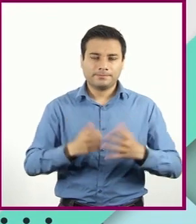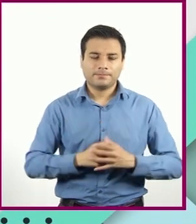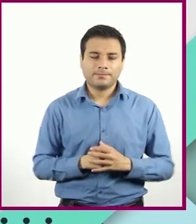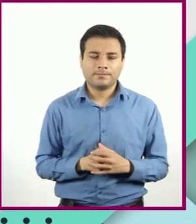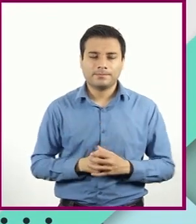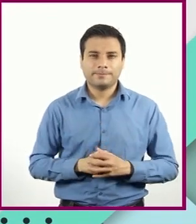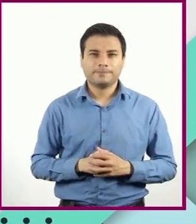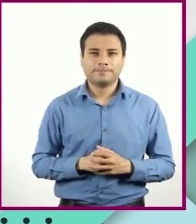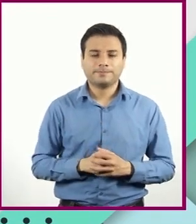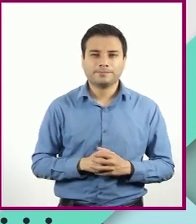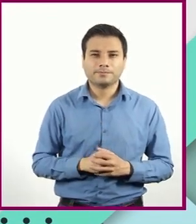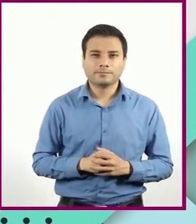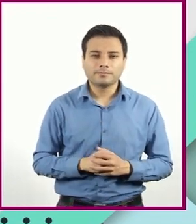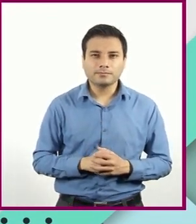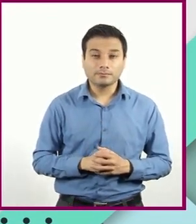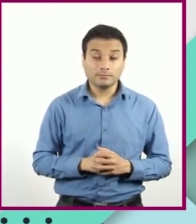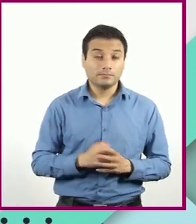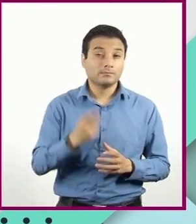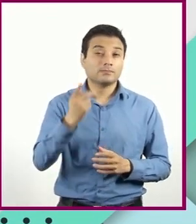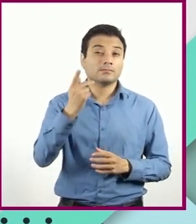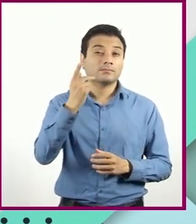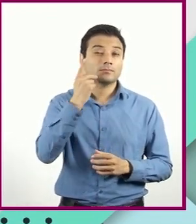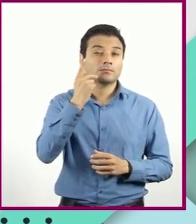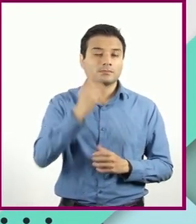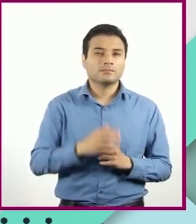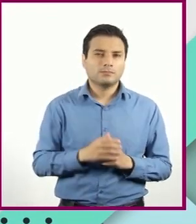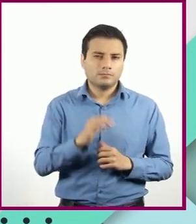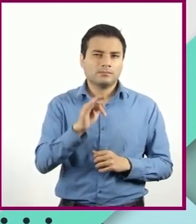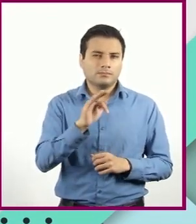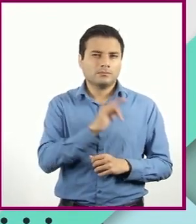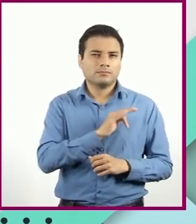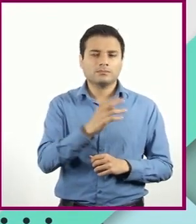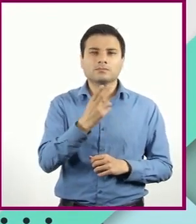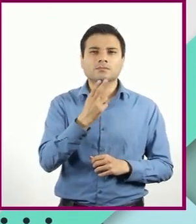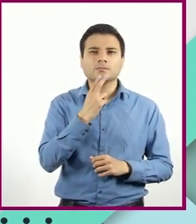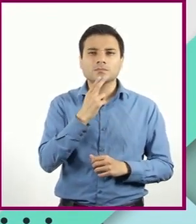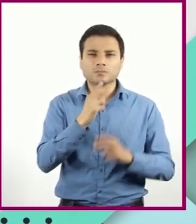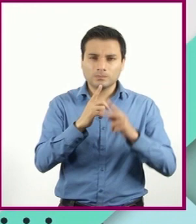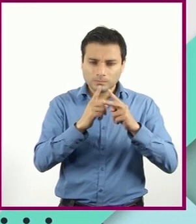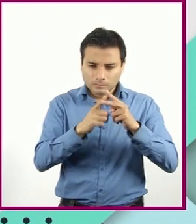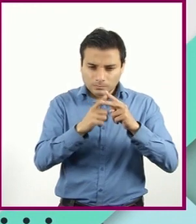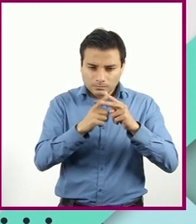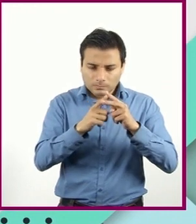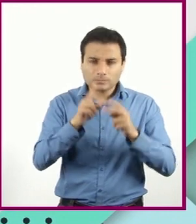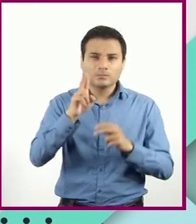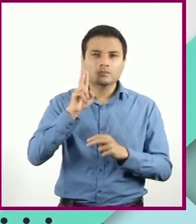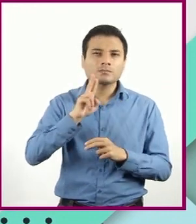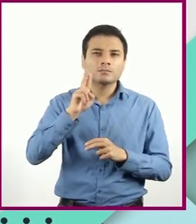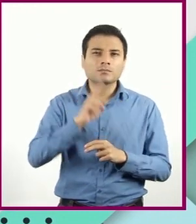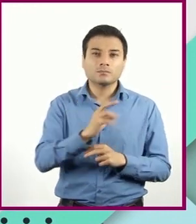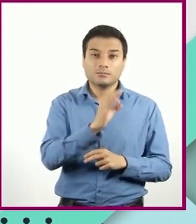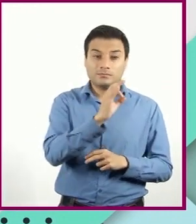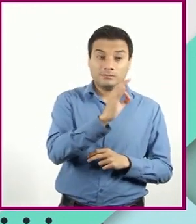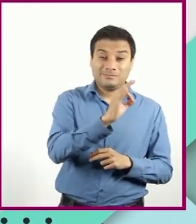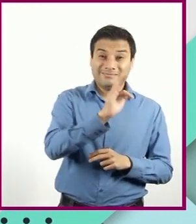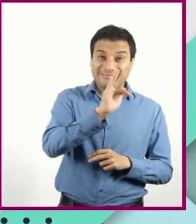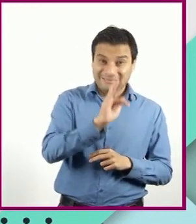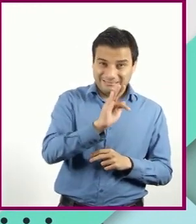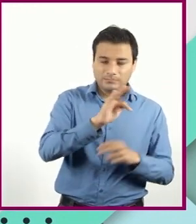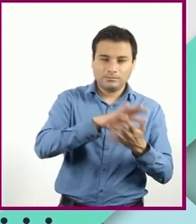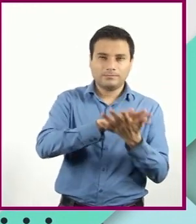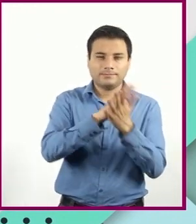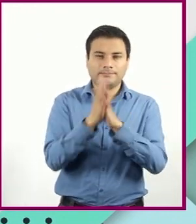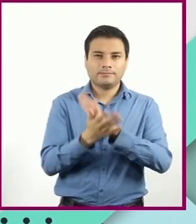grados Fahrenheit. Pablo puede utilizarla para encontrar la equivalencia de grados Fahrenheit a grados